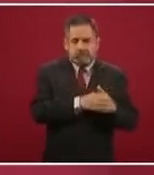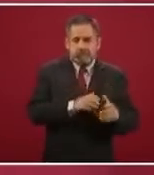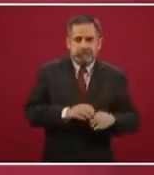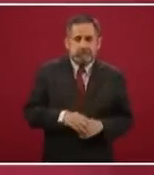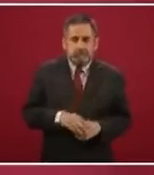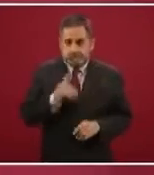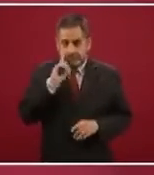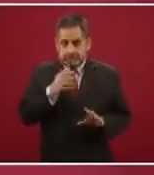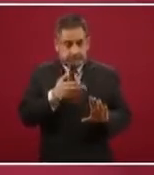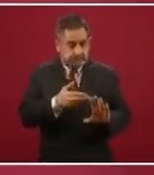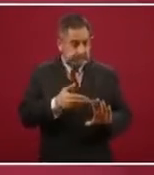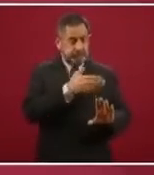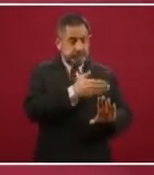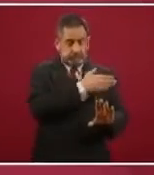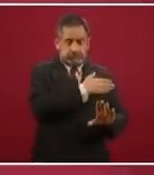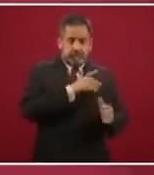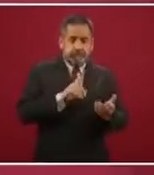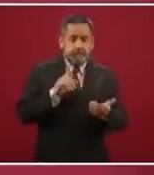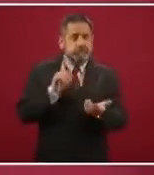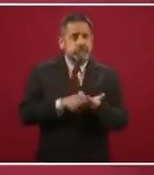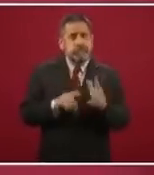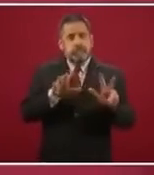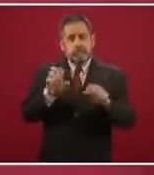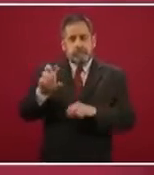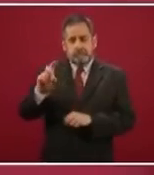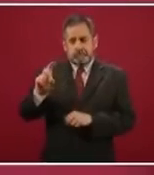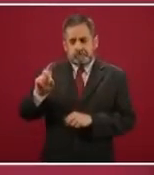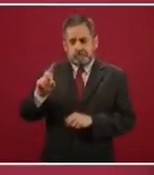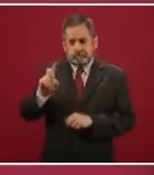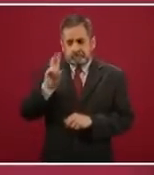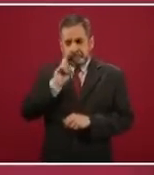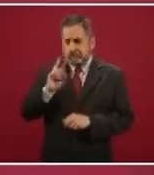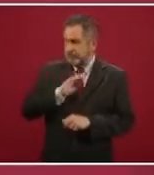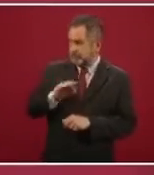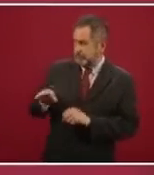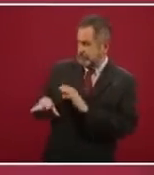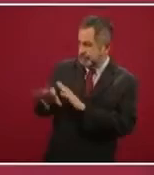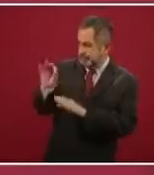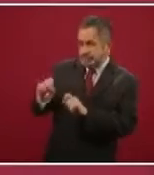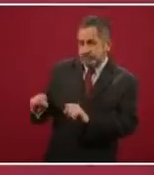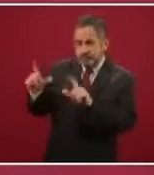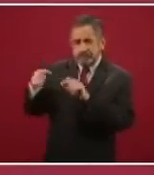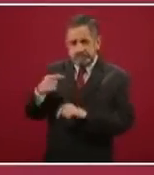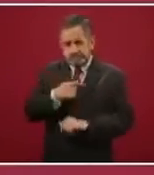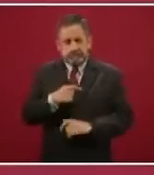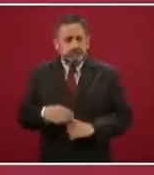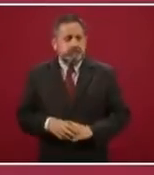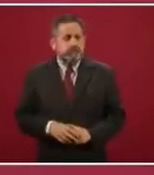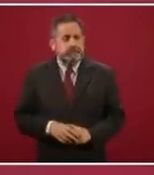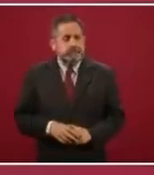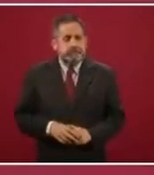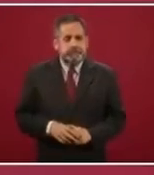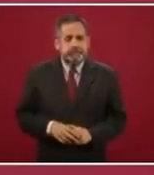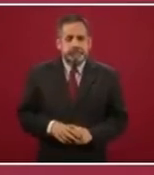Antes de eso, como en 1830, a lo mejor ahí podemos hasta encontrarlo,